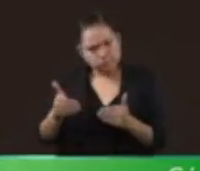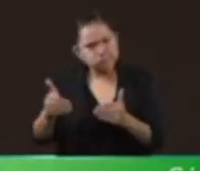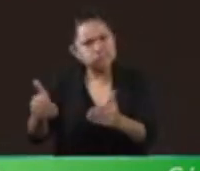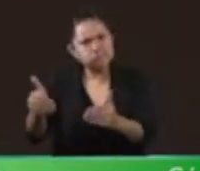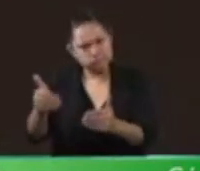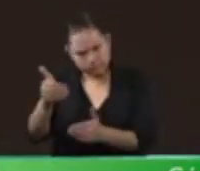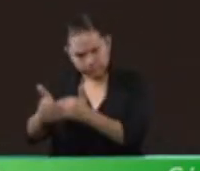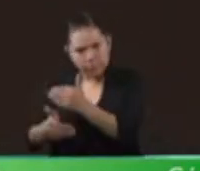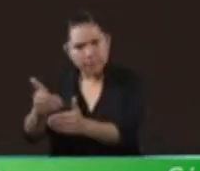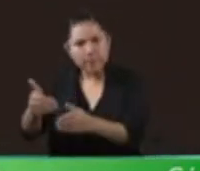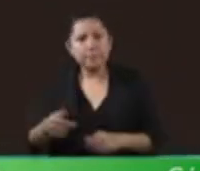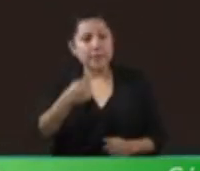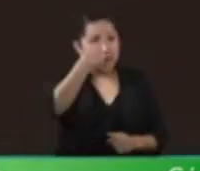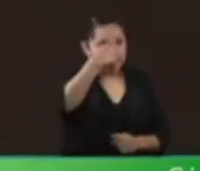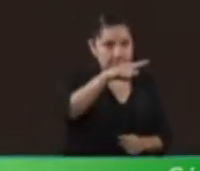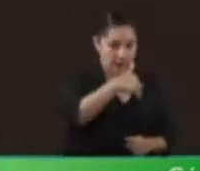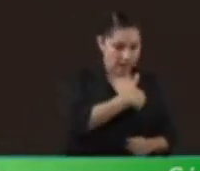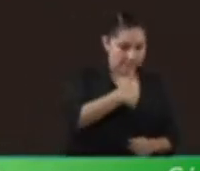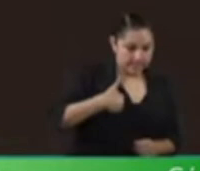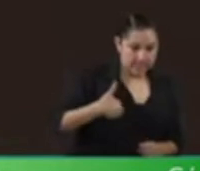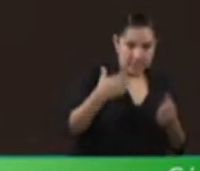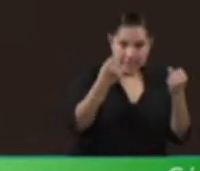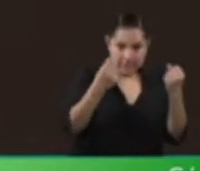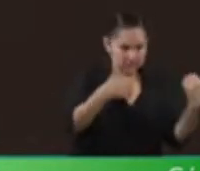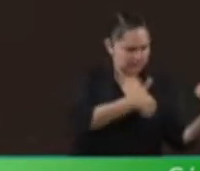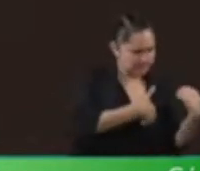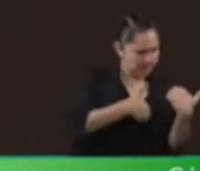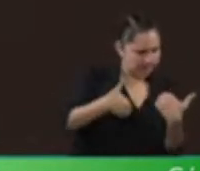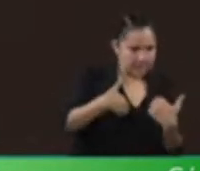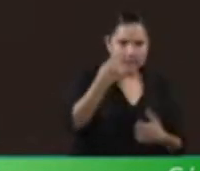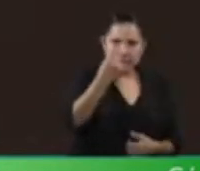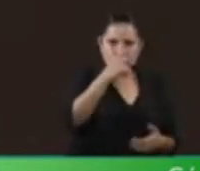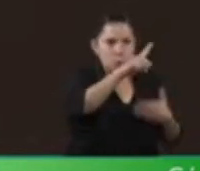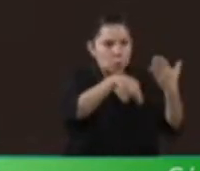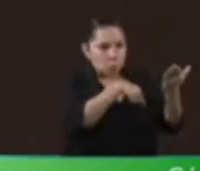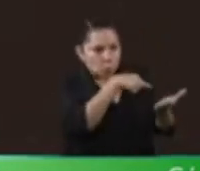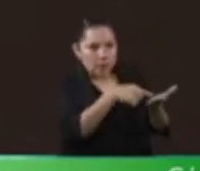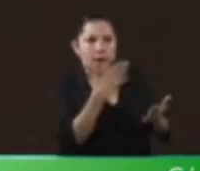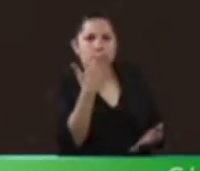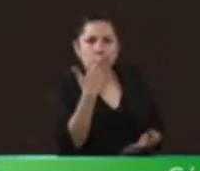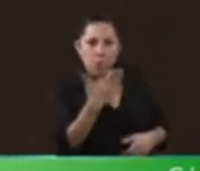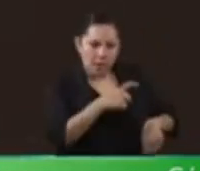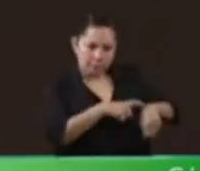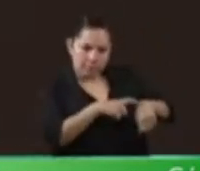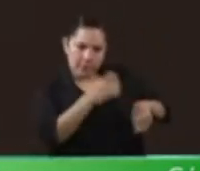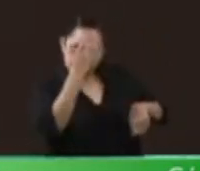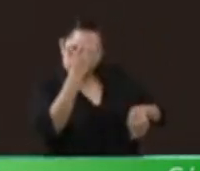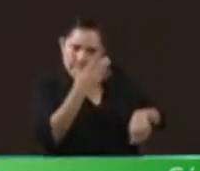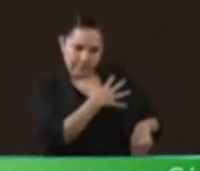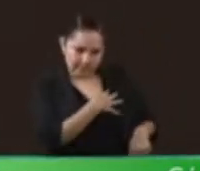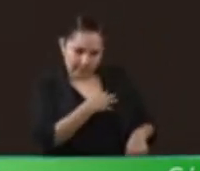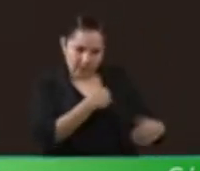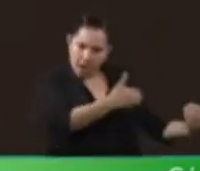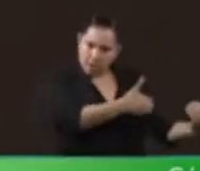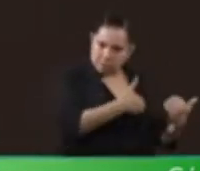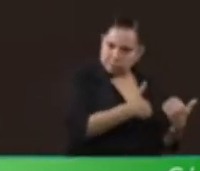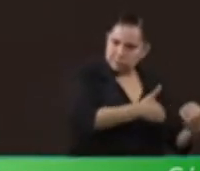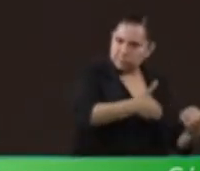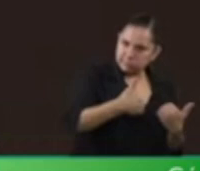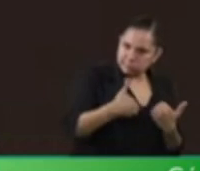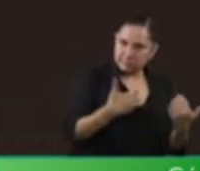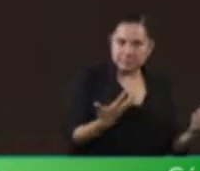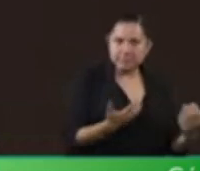lugar y un momento para poder lactar a sus hijos. Los invitamos a aprobar las